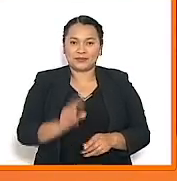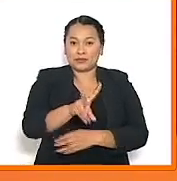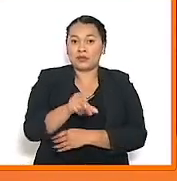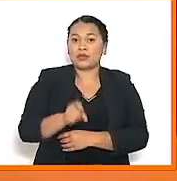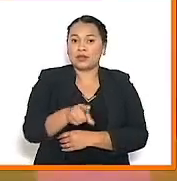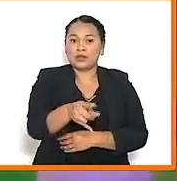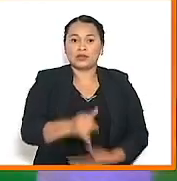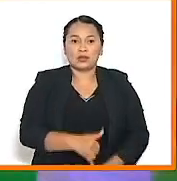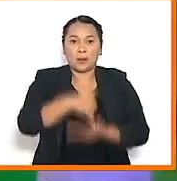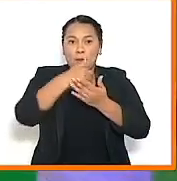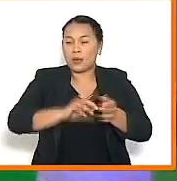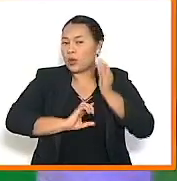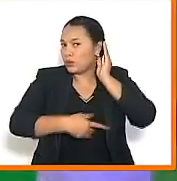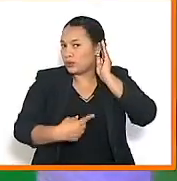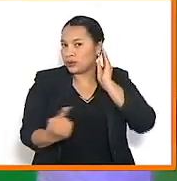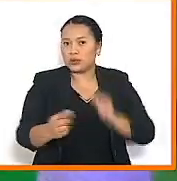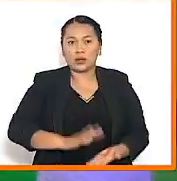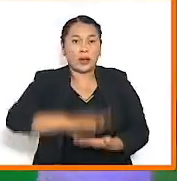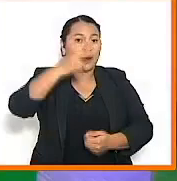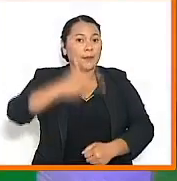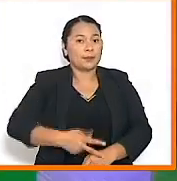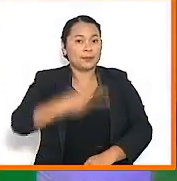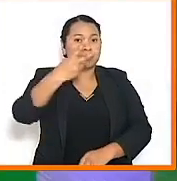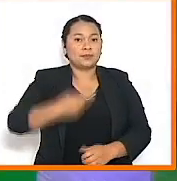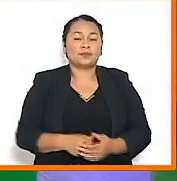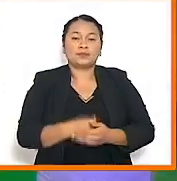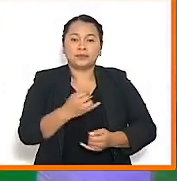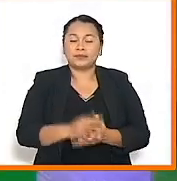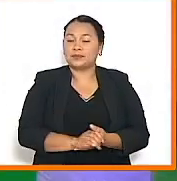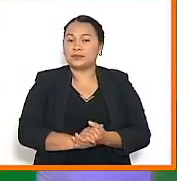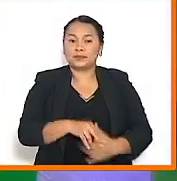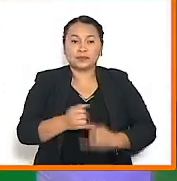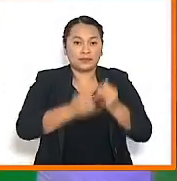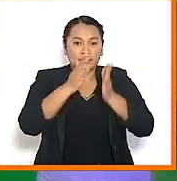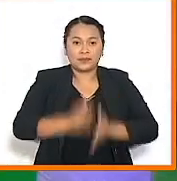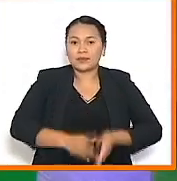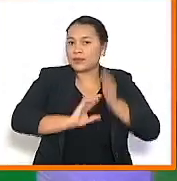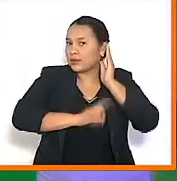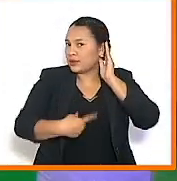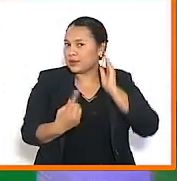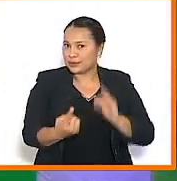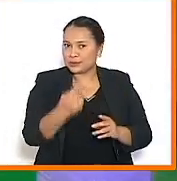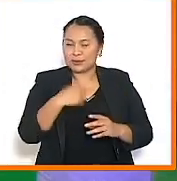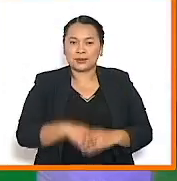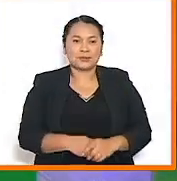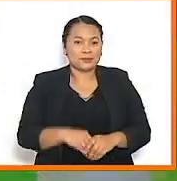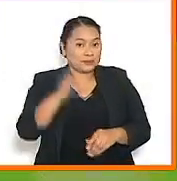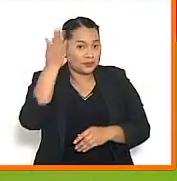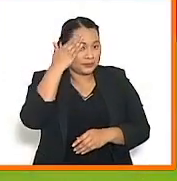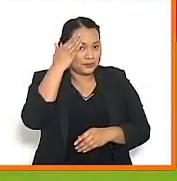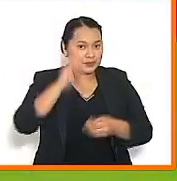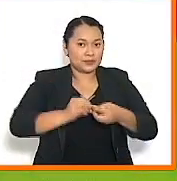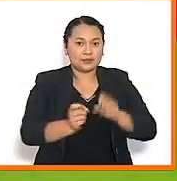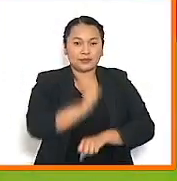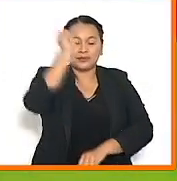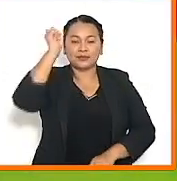...2X, y recuerda que tu premio se multiplica por 2 en esta hermosa noche. Y si sos jugador para más 1, tu número ganador es